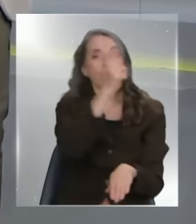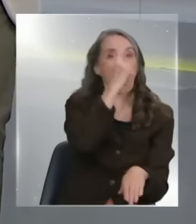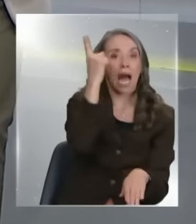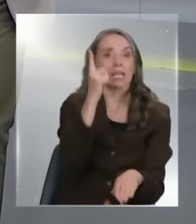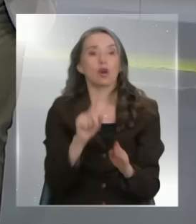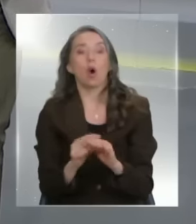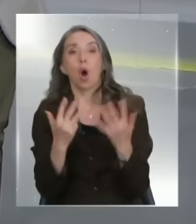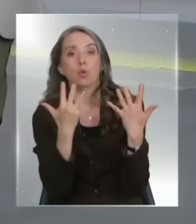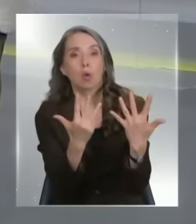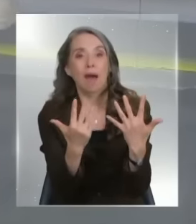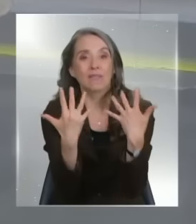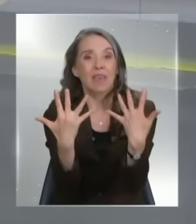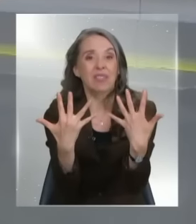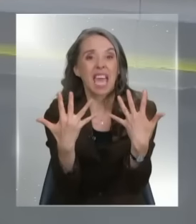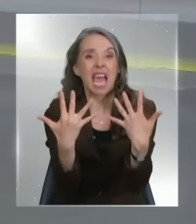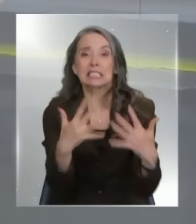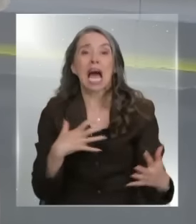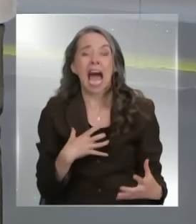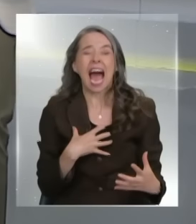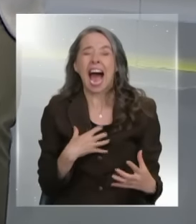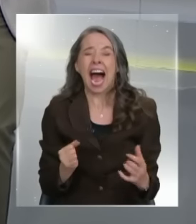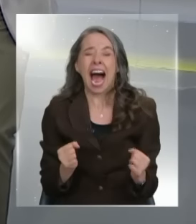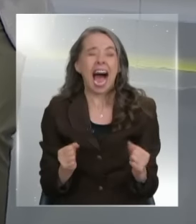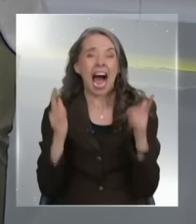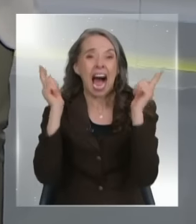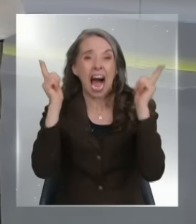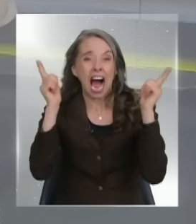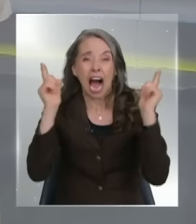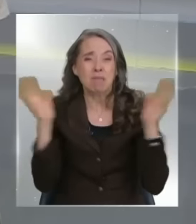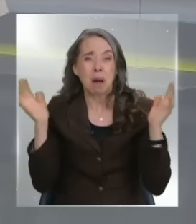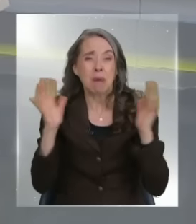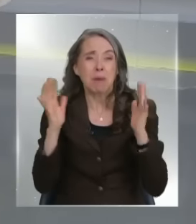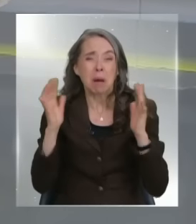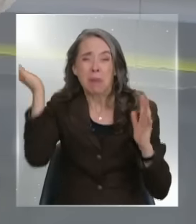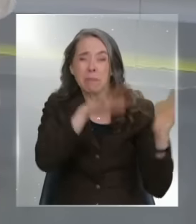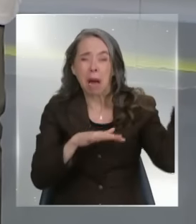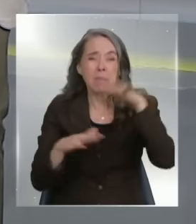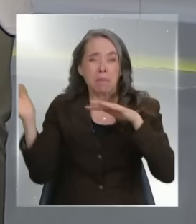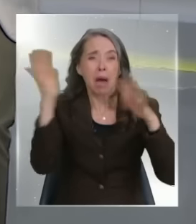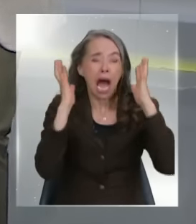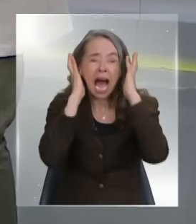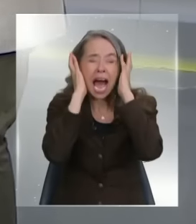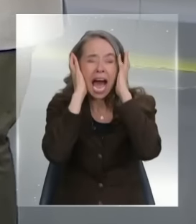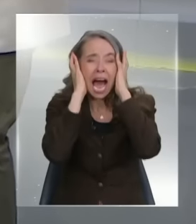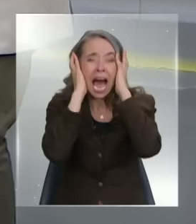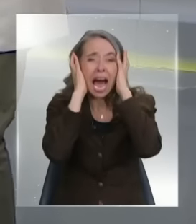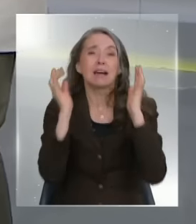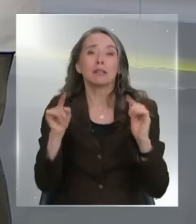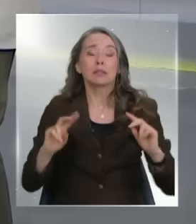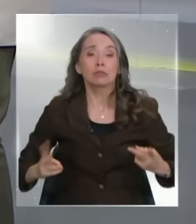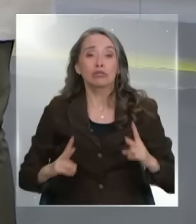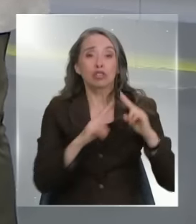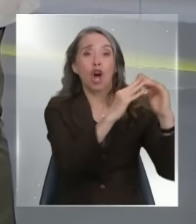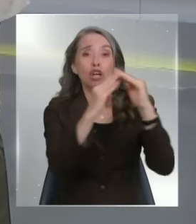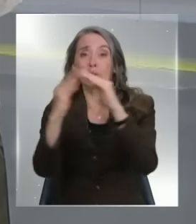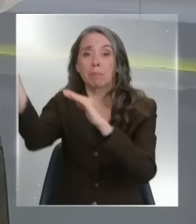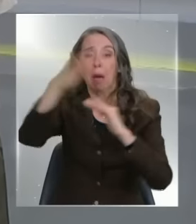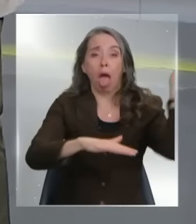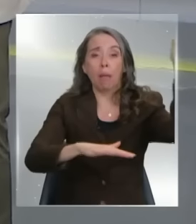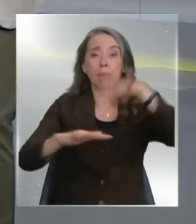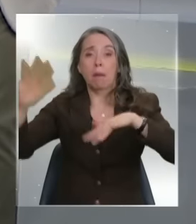categorías 9 y 10 ya cunde el pánico. El ruido de las cosas desarmándose es ensordecedor. Varias construcciones